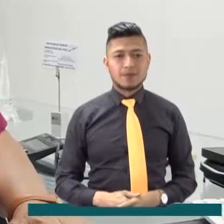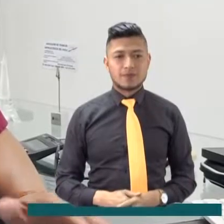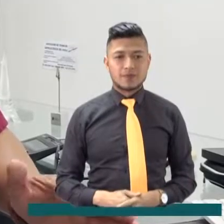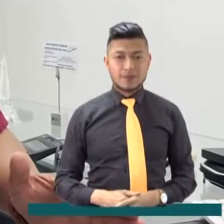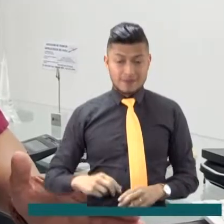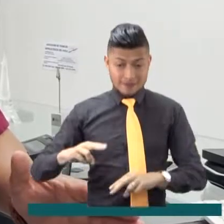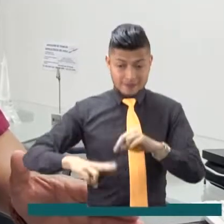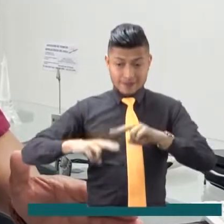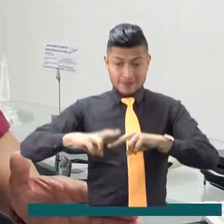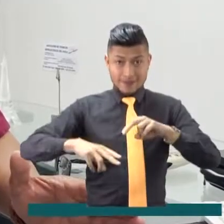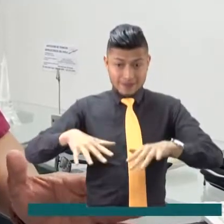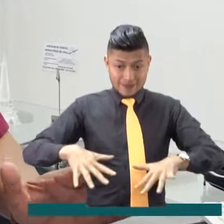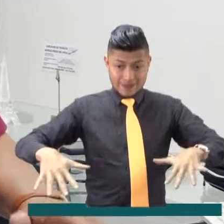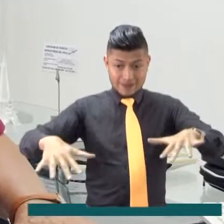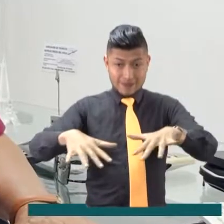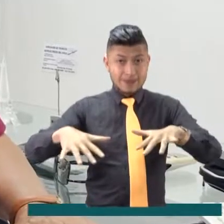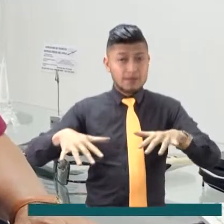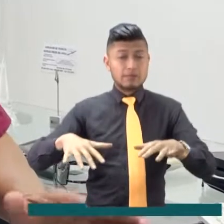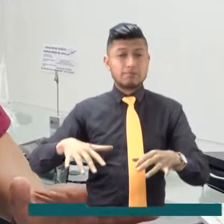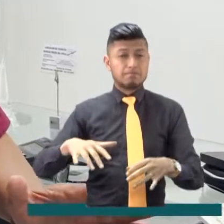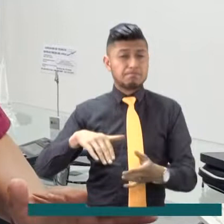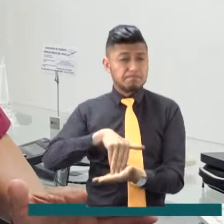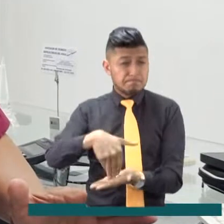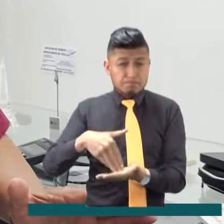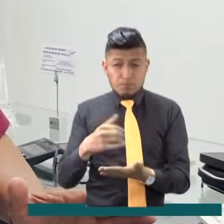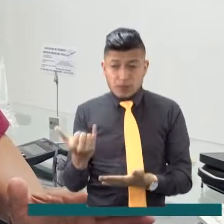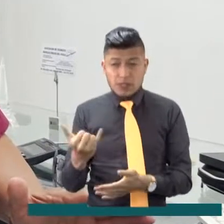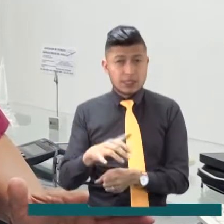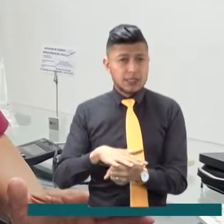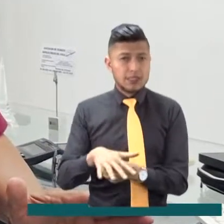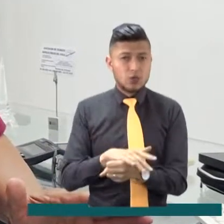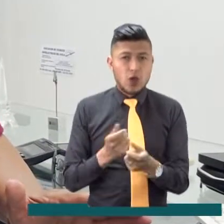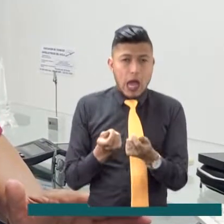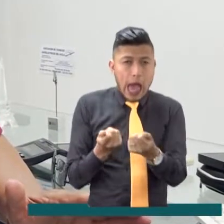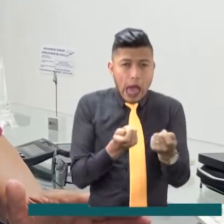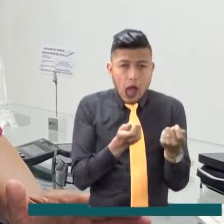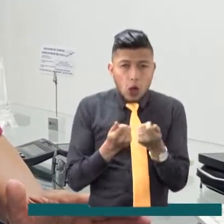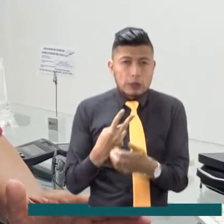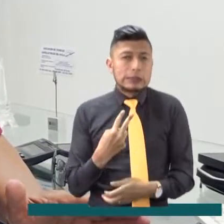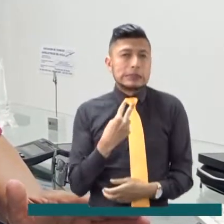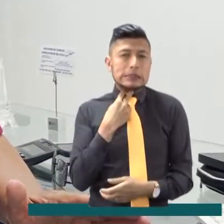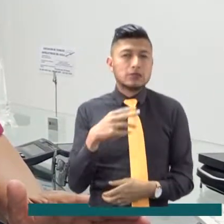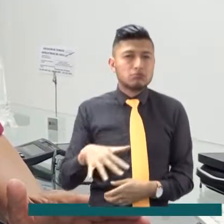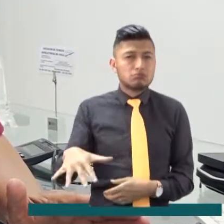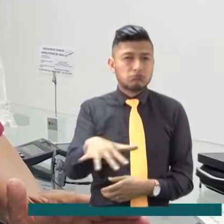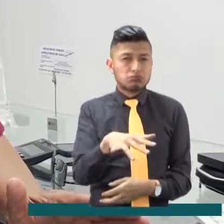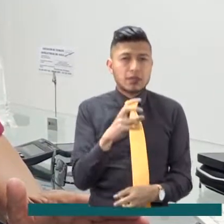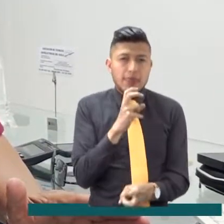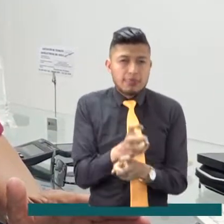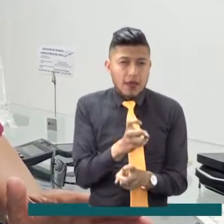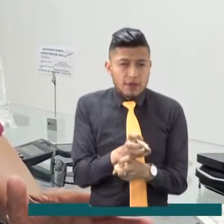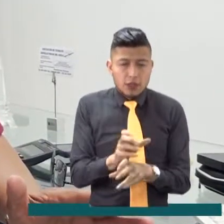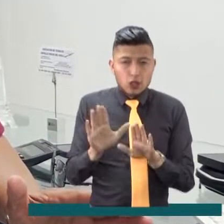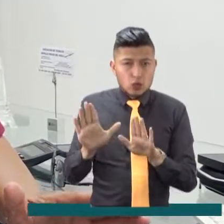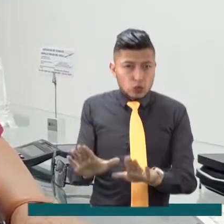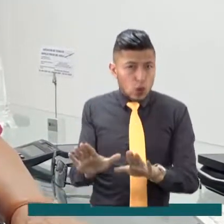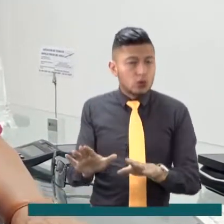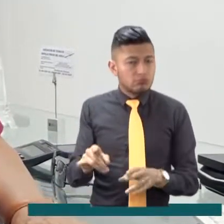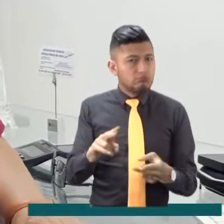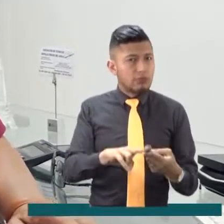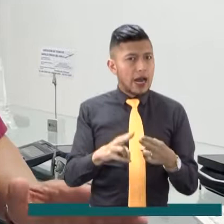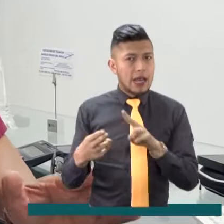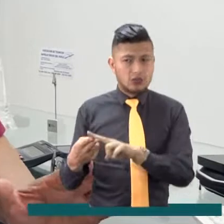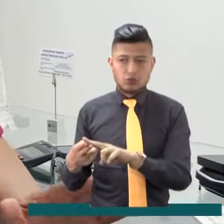se ha construido en uno de los sectores como menos favorecidos, con unas condiciones socioeconómicas un poco